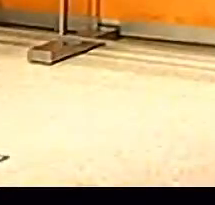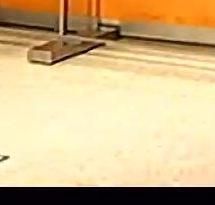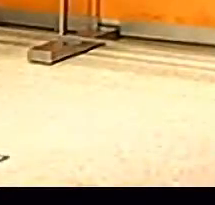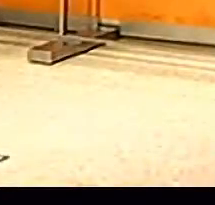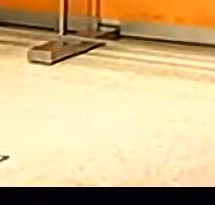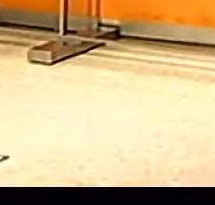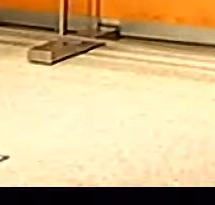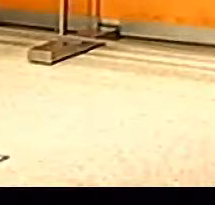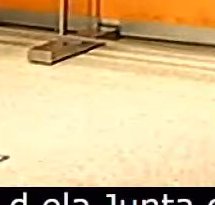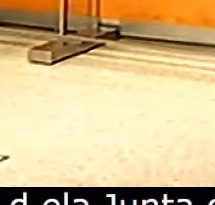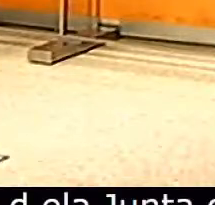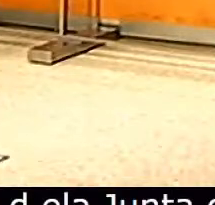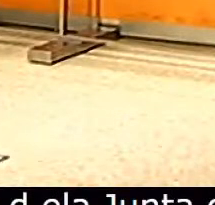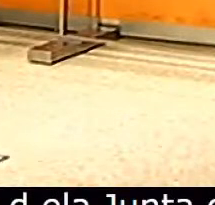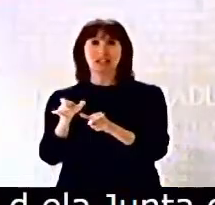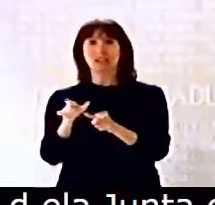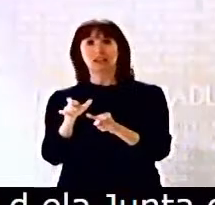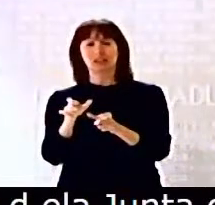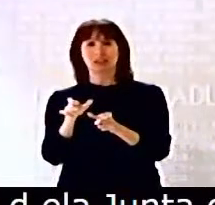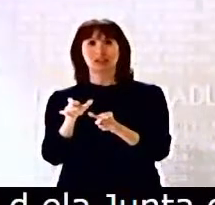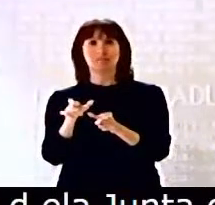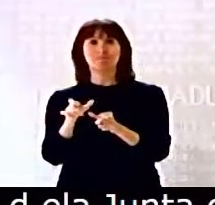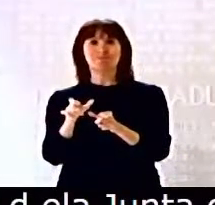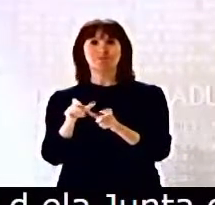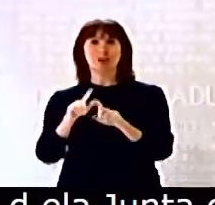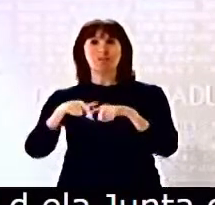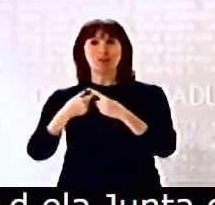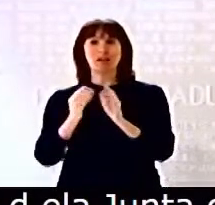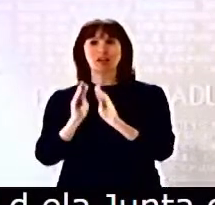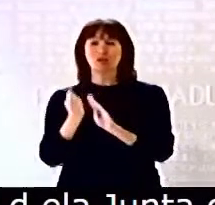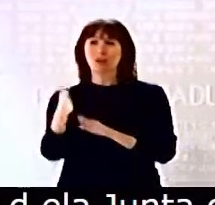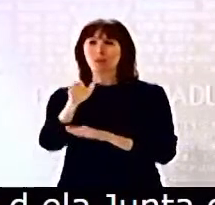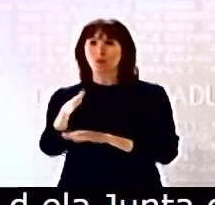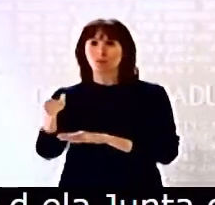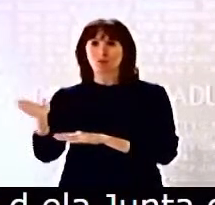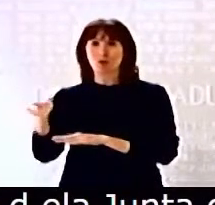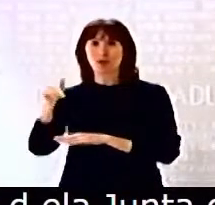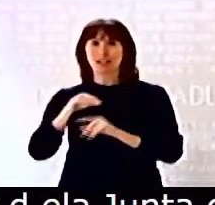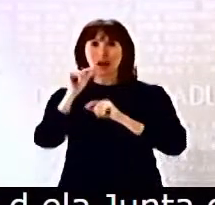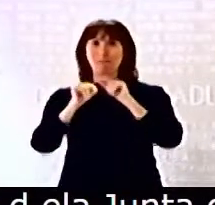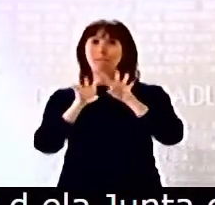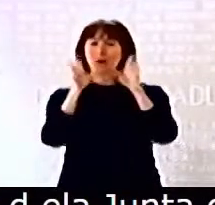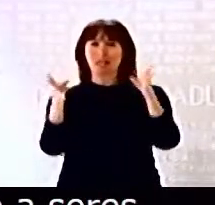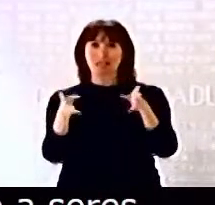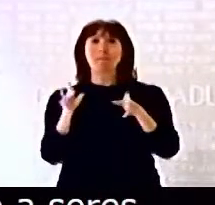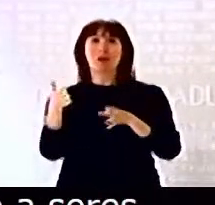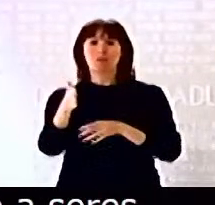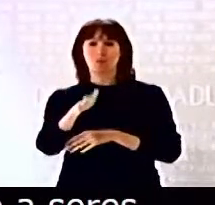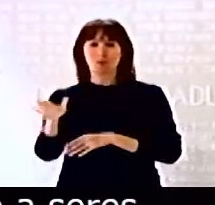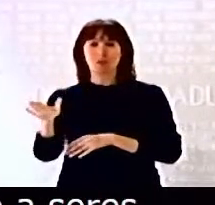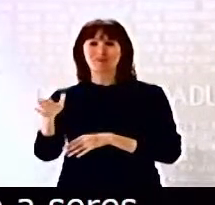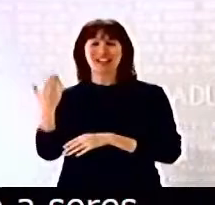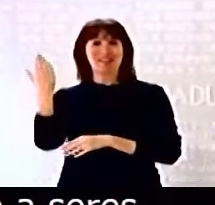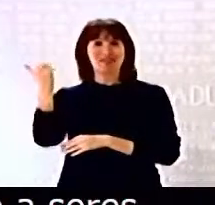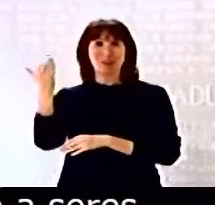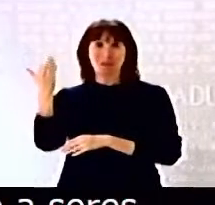aquellas personas que han perdido a seres queridos a lo largo de esta pandemia y que no han podido